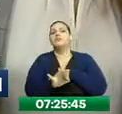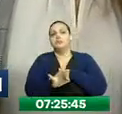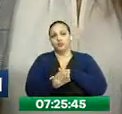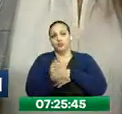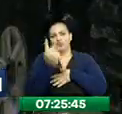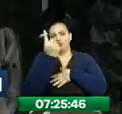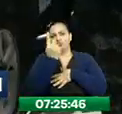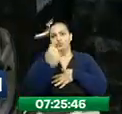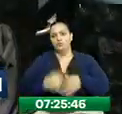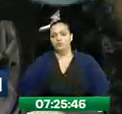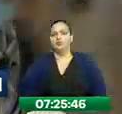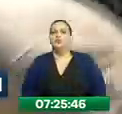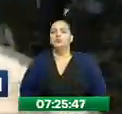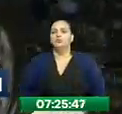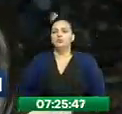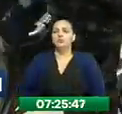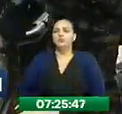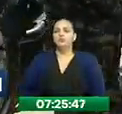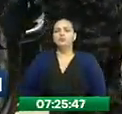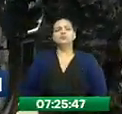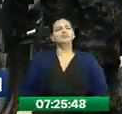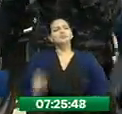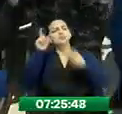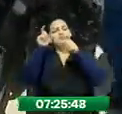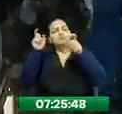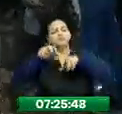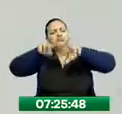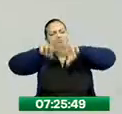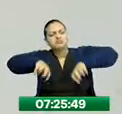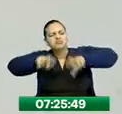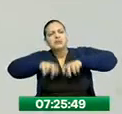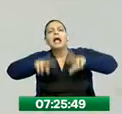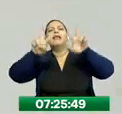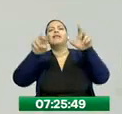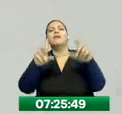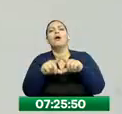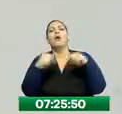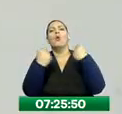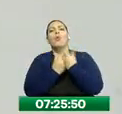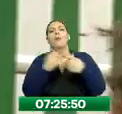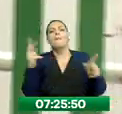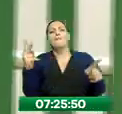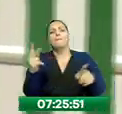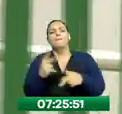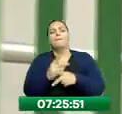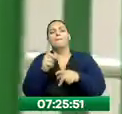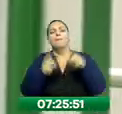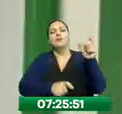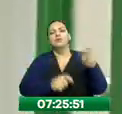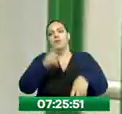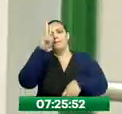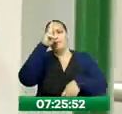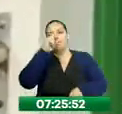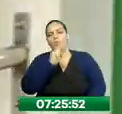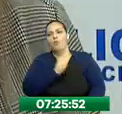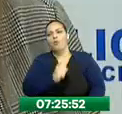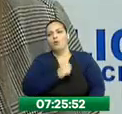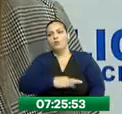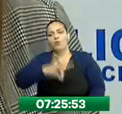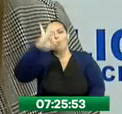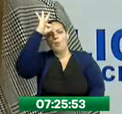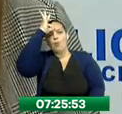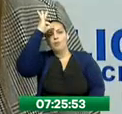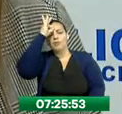presunto cometimiento de delincuencia organizada en una trama que ha contagiado también al director médico. Contratos